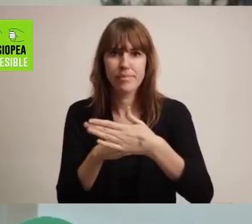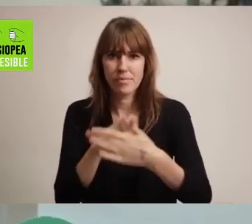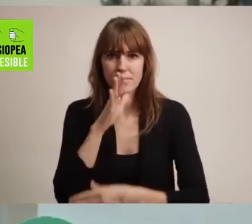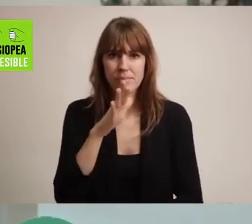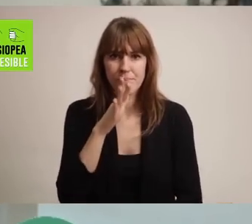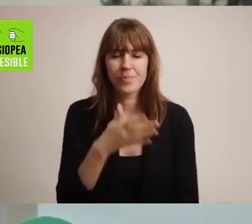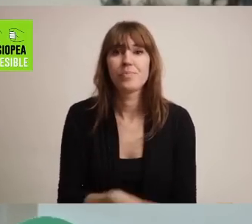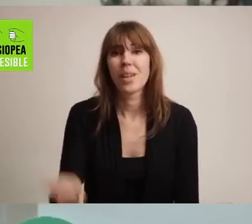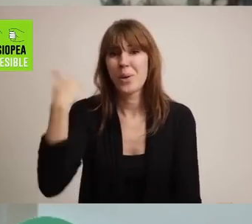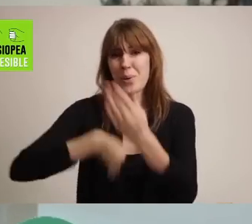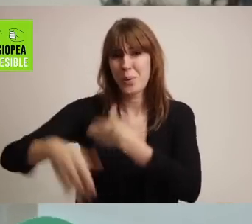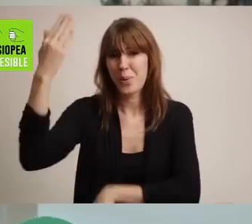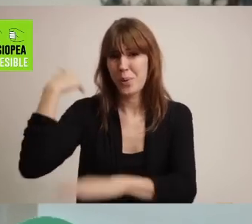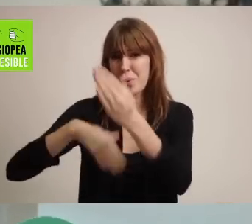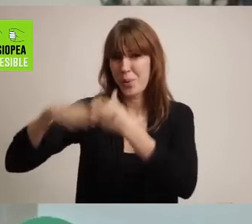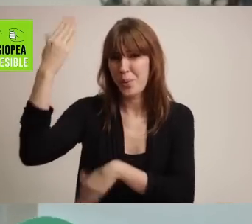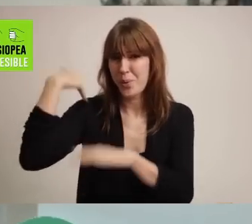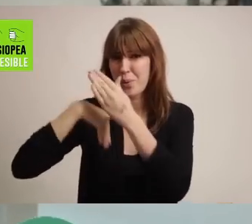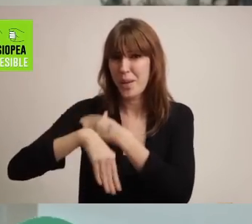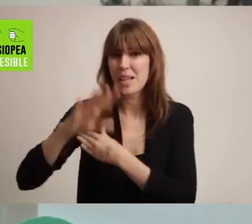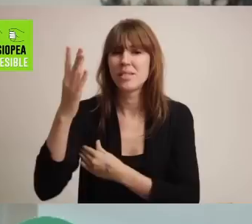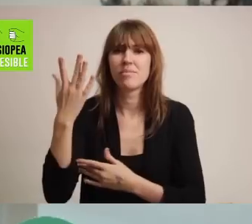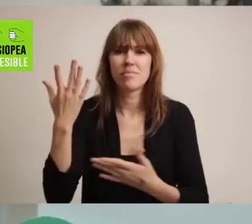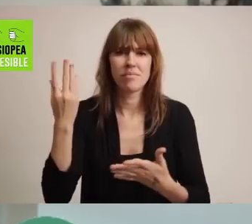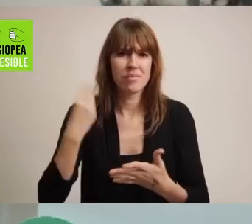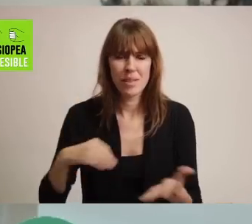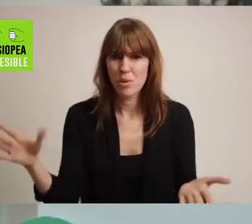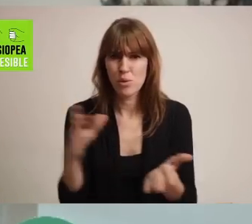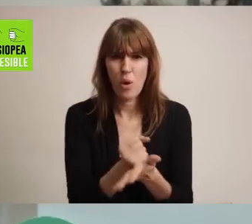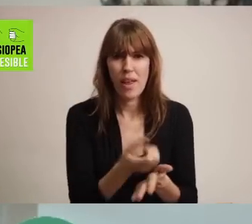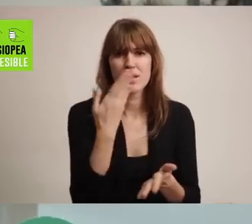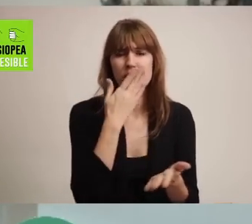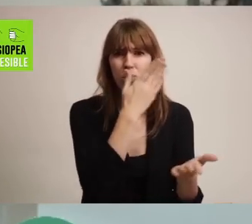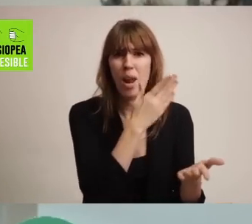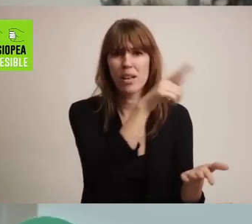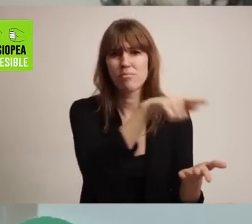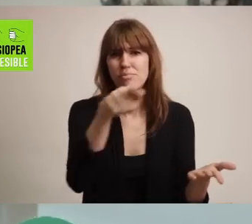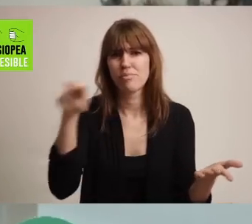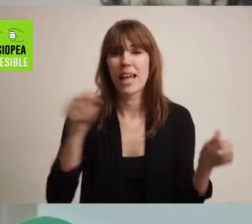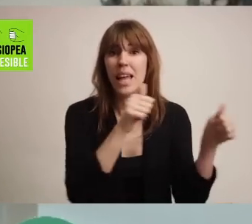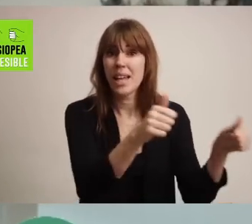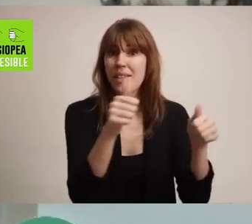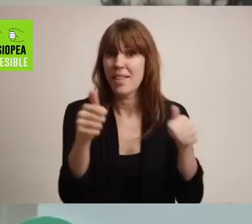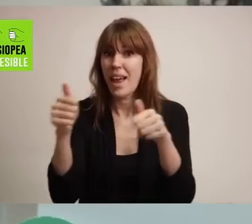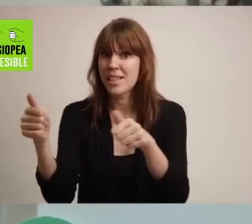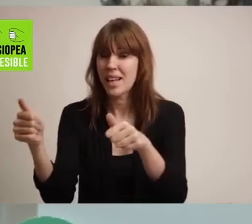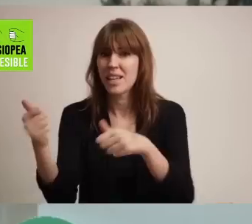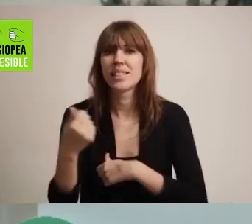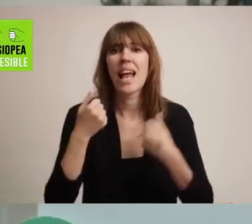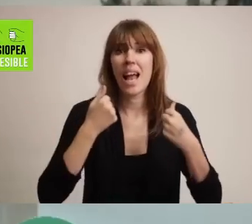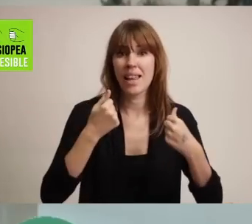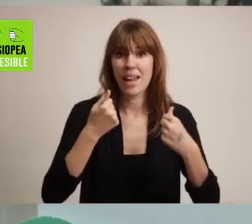Desde antiguo, en todas las escuelas iniciáticas, por supuesto que se enseñaba a conectar con la energía,